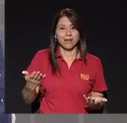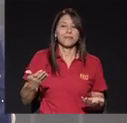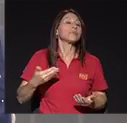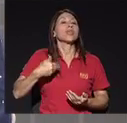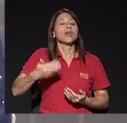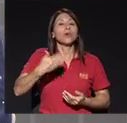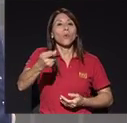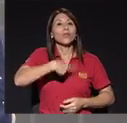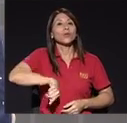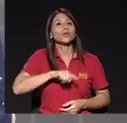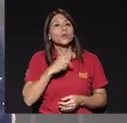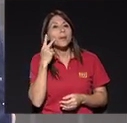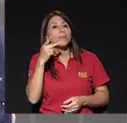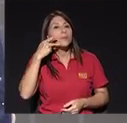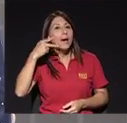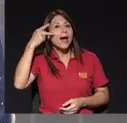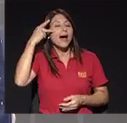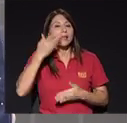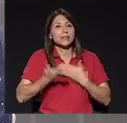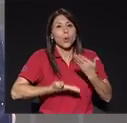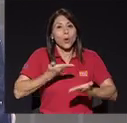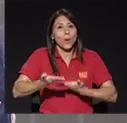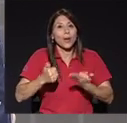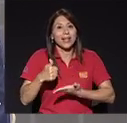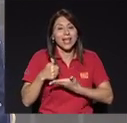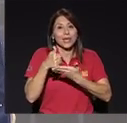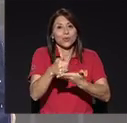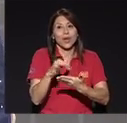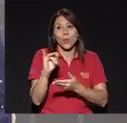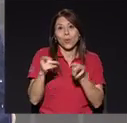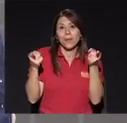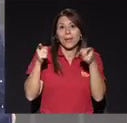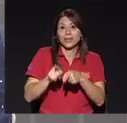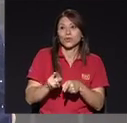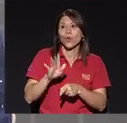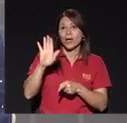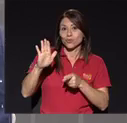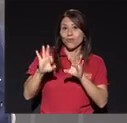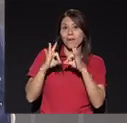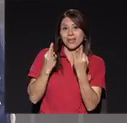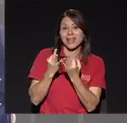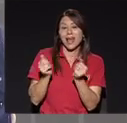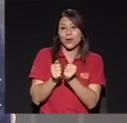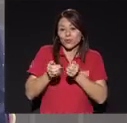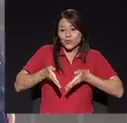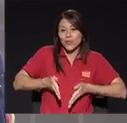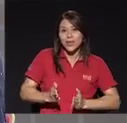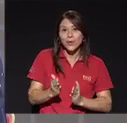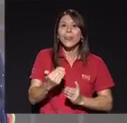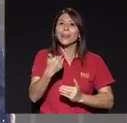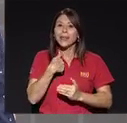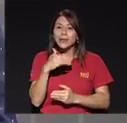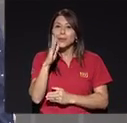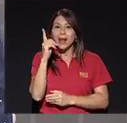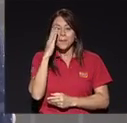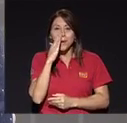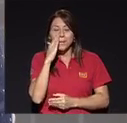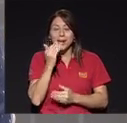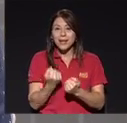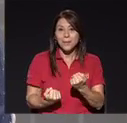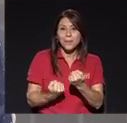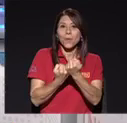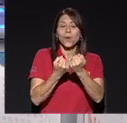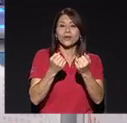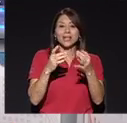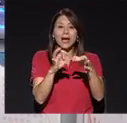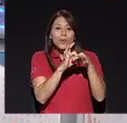cuando encontramos a papás que colaboran, que ayudan, como le pasó a su familia, con su hijo, que contaba con una mamá que apoya, ¿verdad? Con un